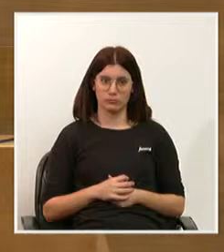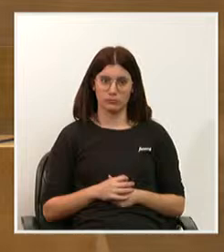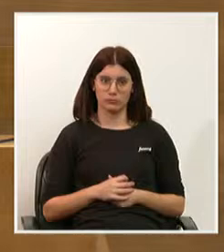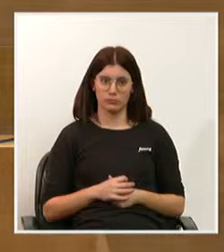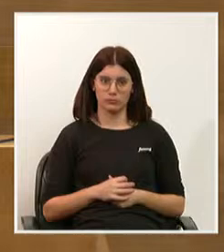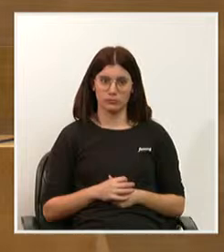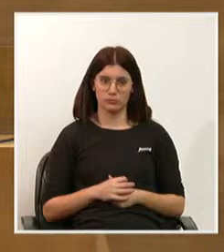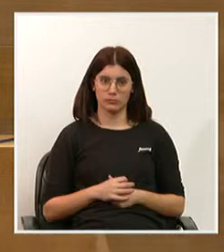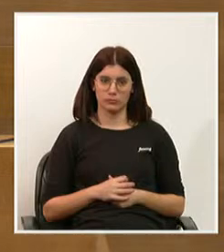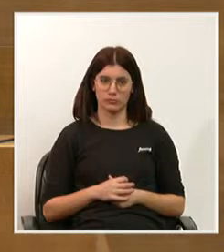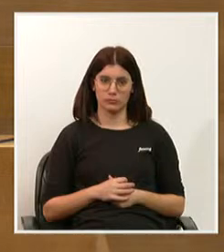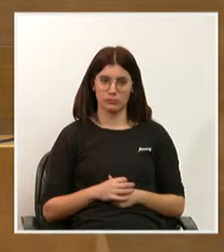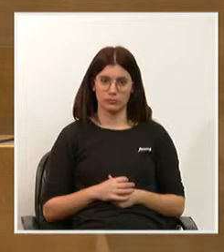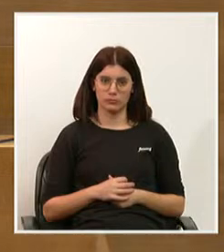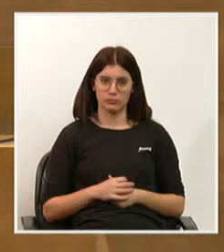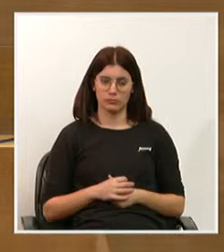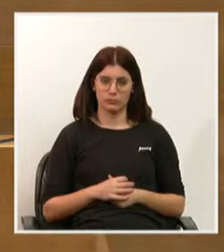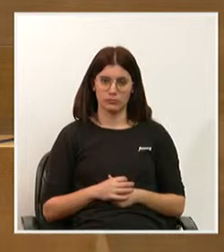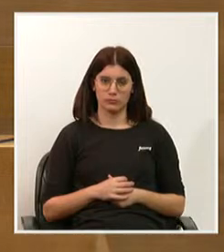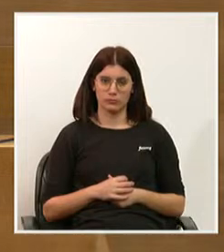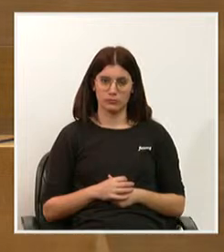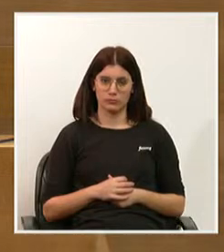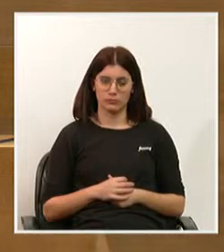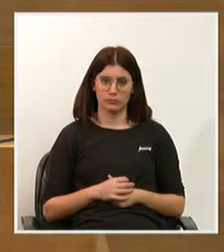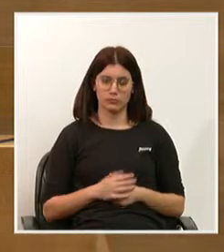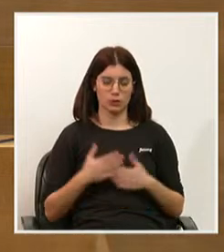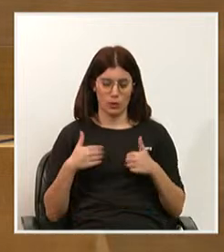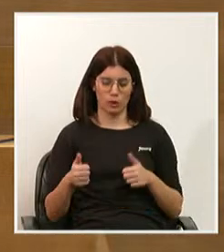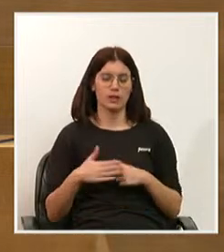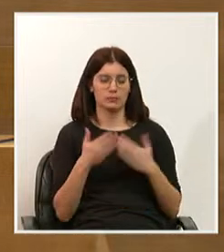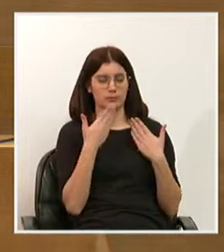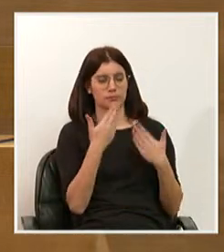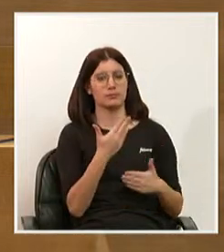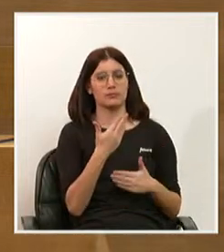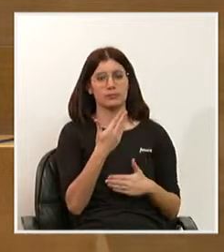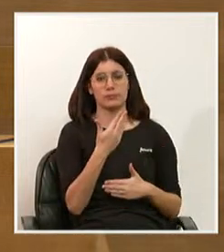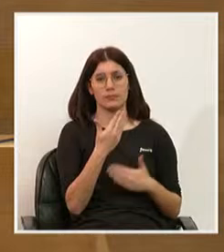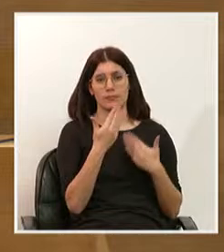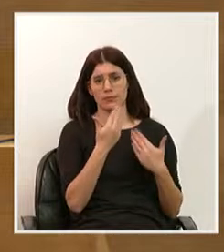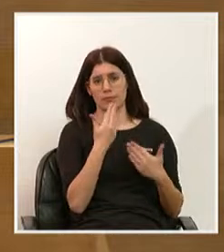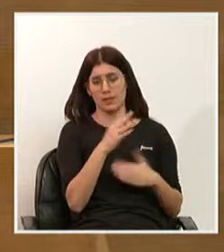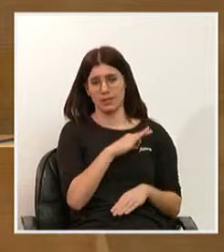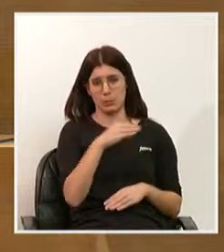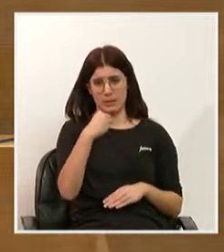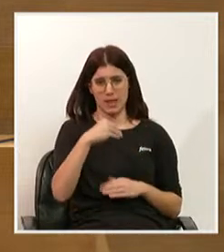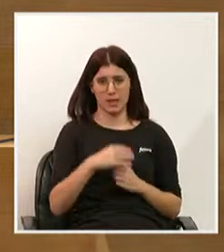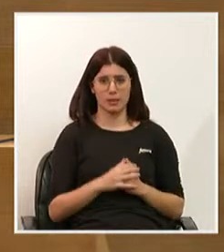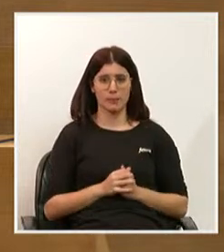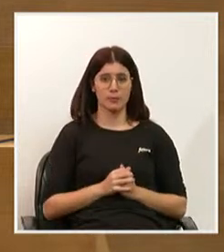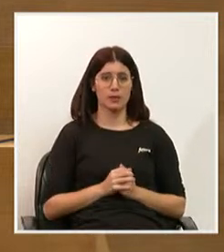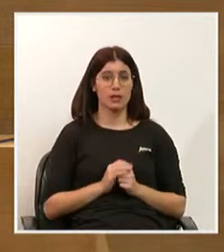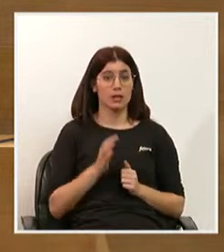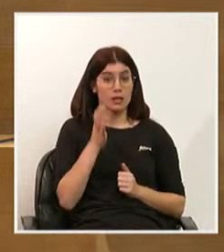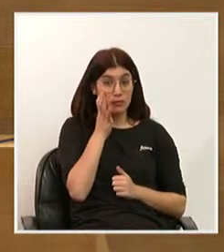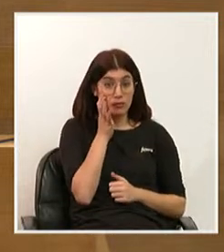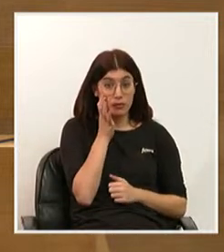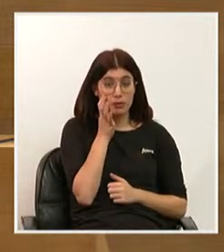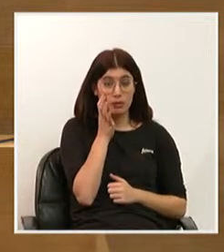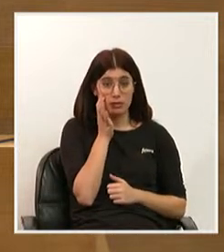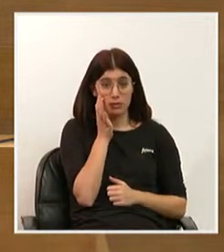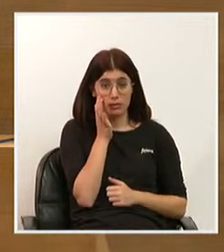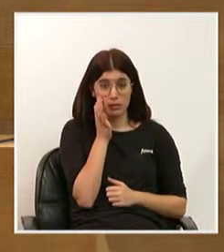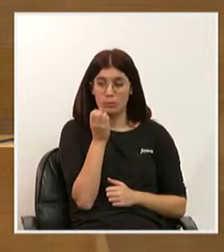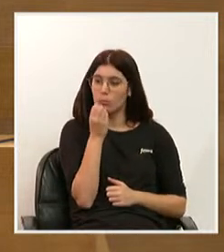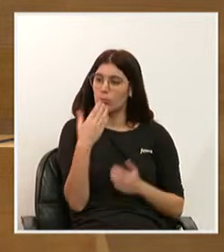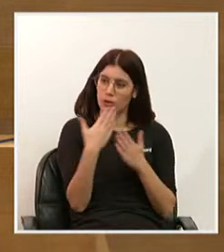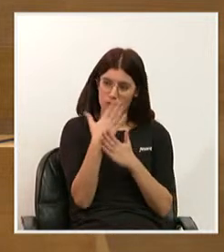vamos tú quieras Sí muchas gracias señor presidente la verdad es que buenos